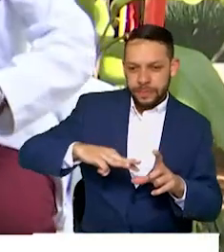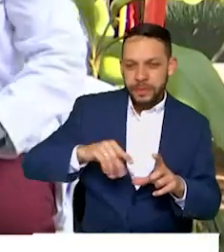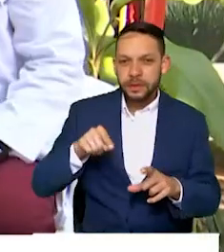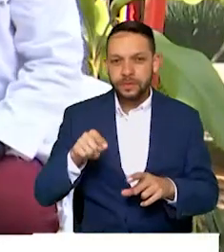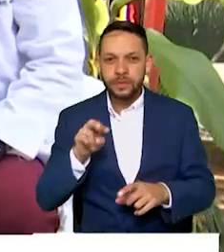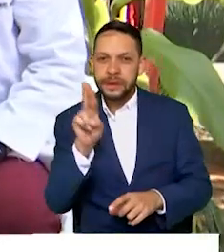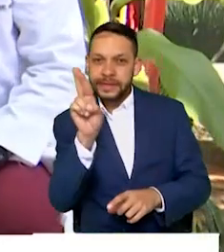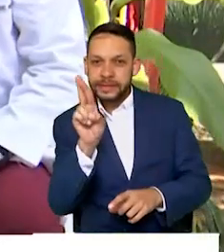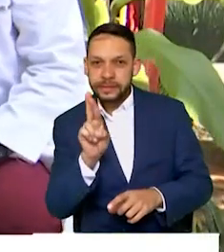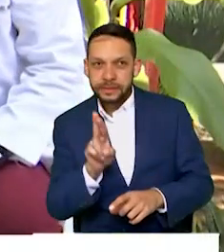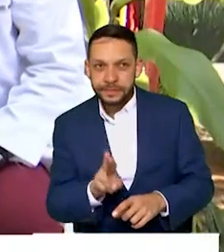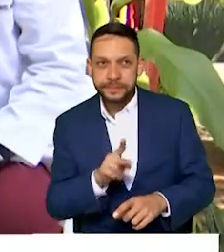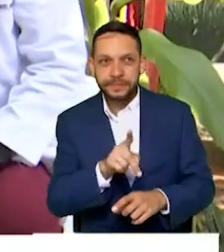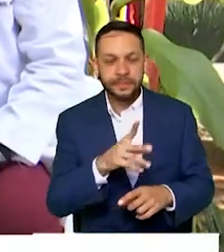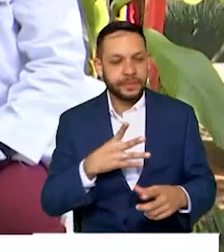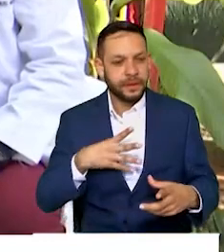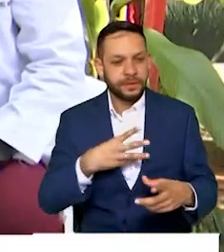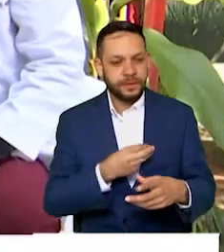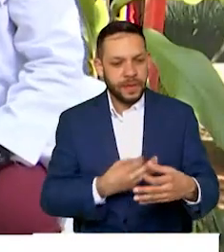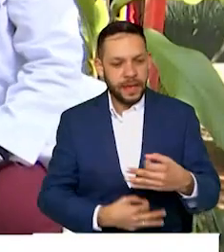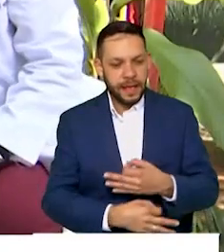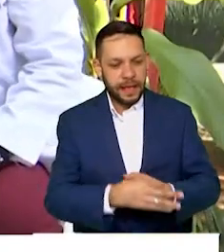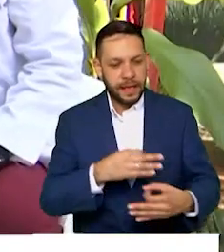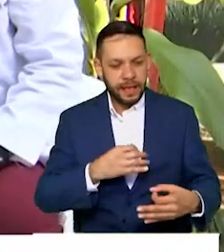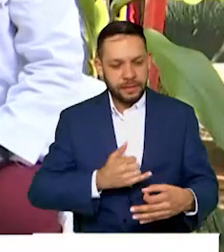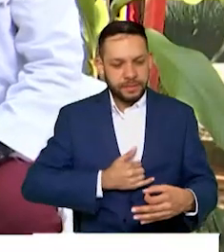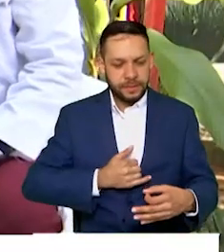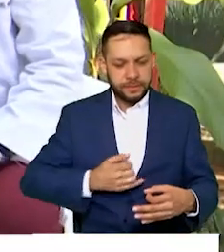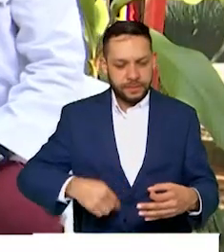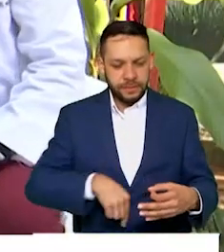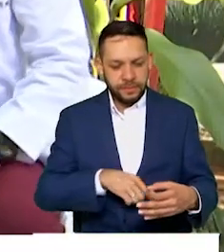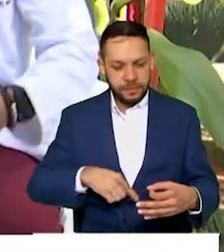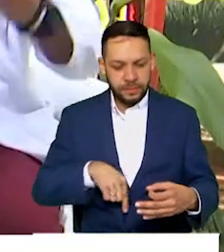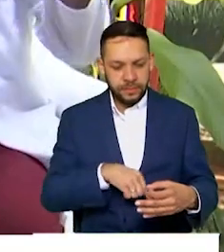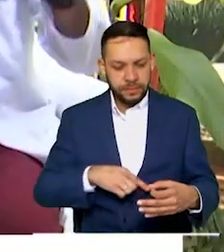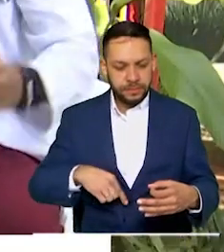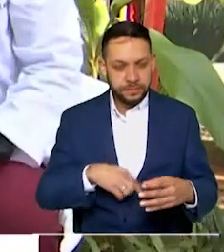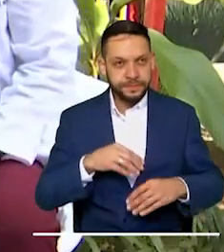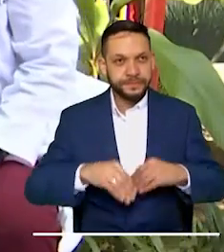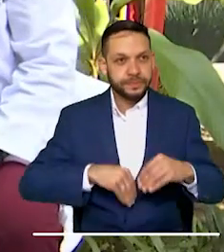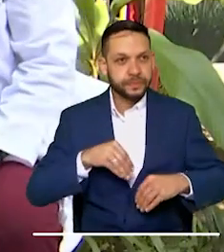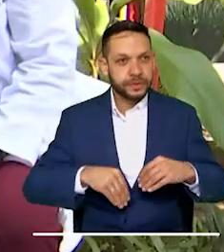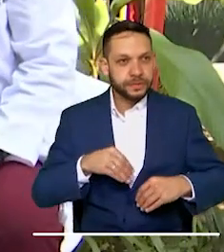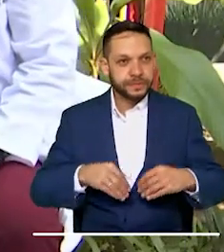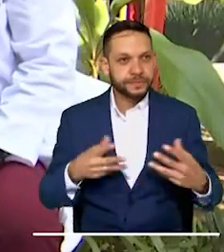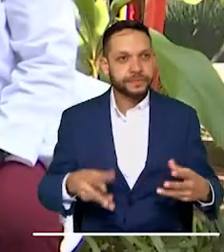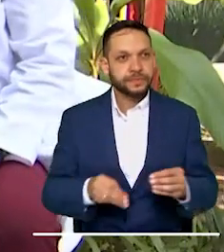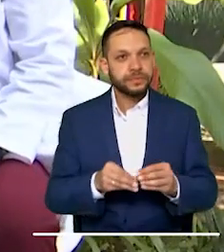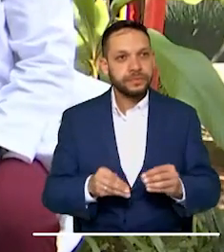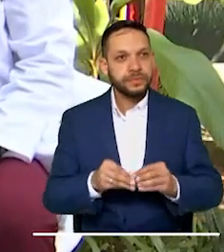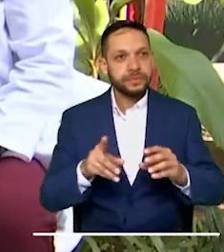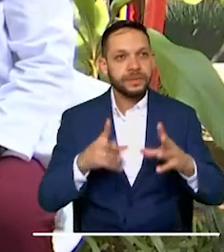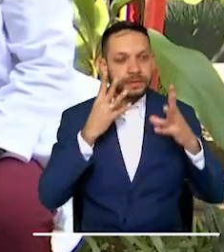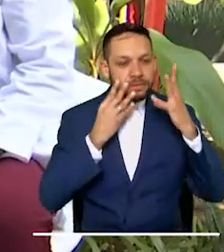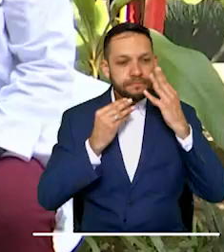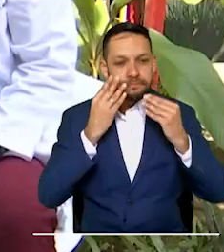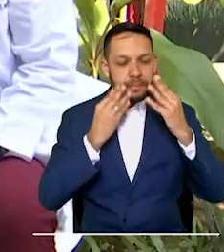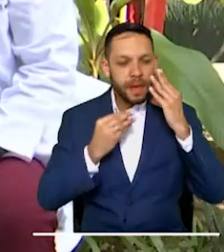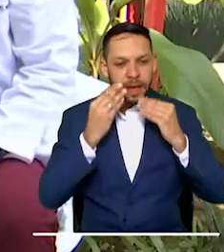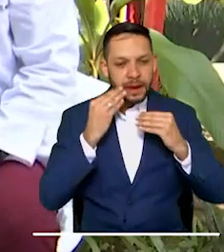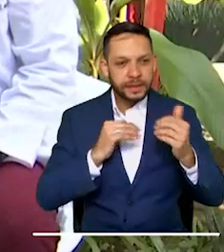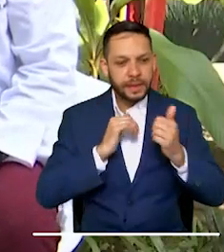nuestros pacientes del programa Cambio Metabólico haciendo actividad física en la piscina con nuestra experta en deportes